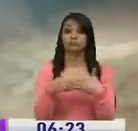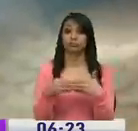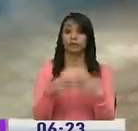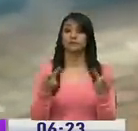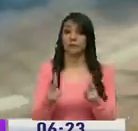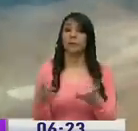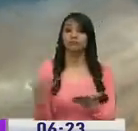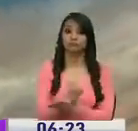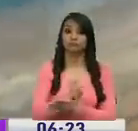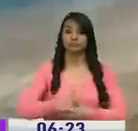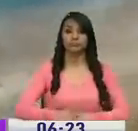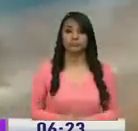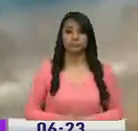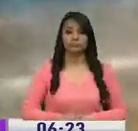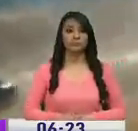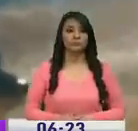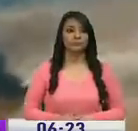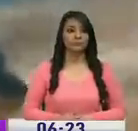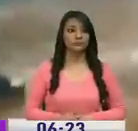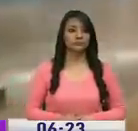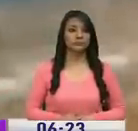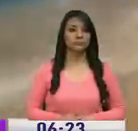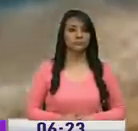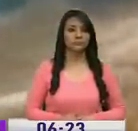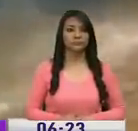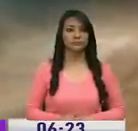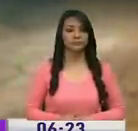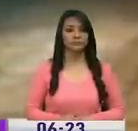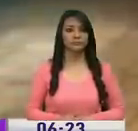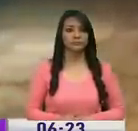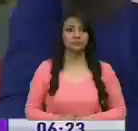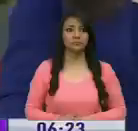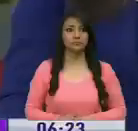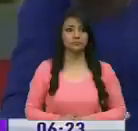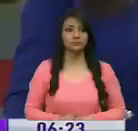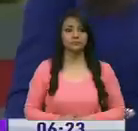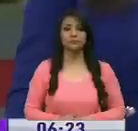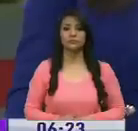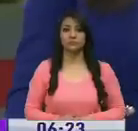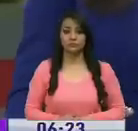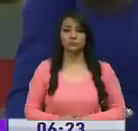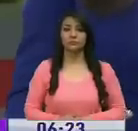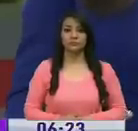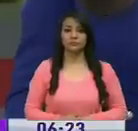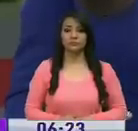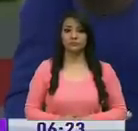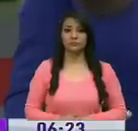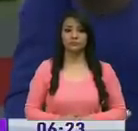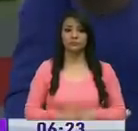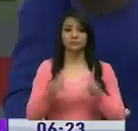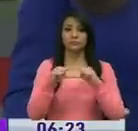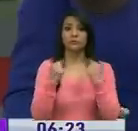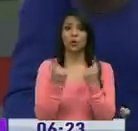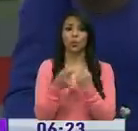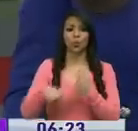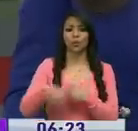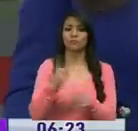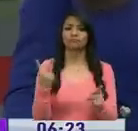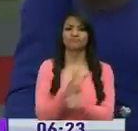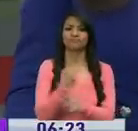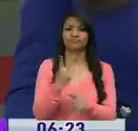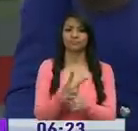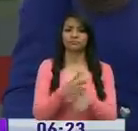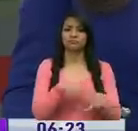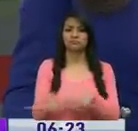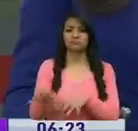brazos en Quito informó Iván casamen una presunta organización delictiva que operaba en